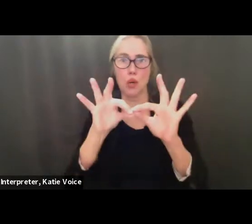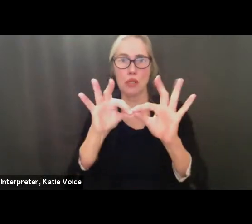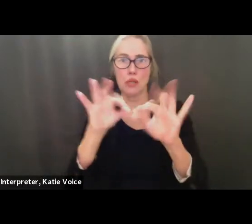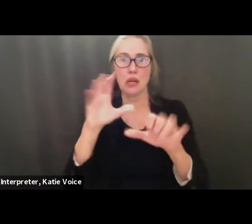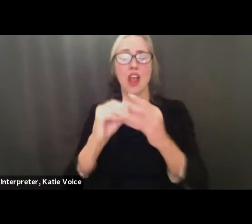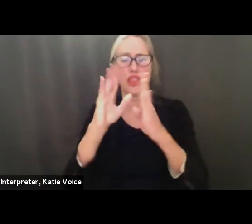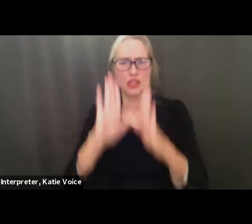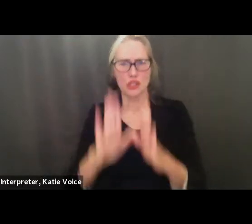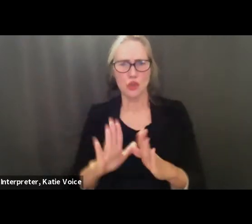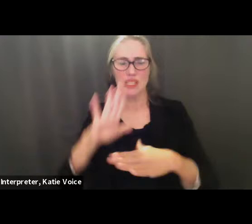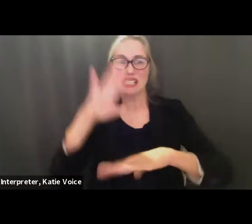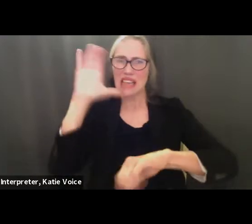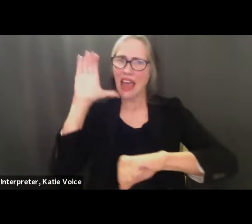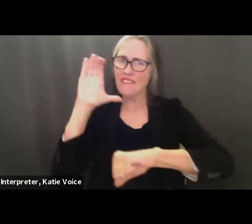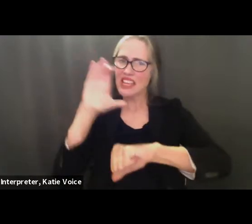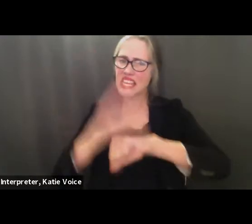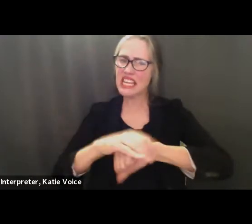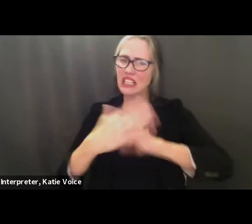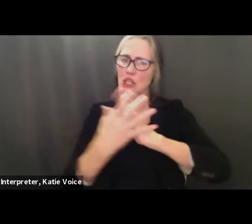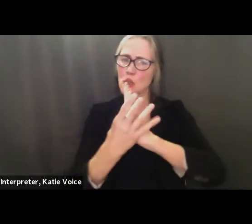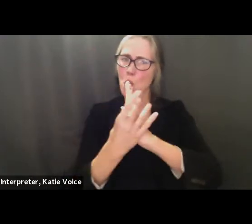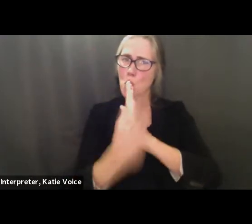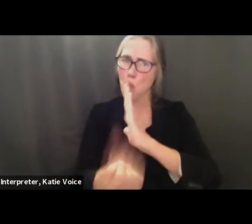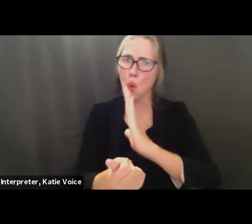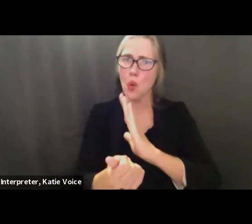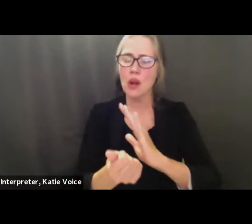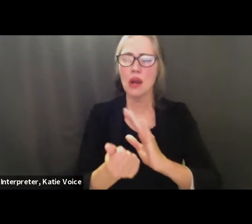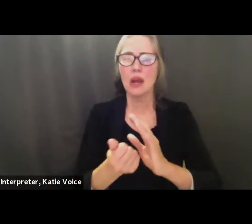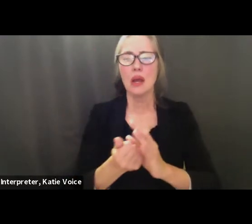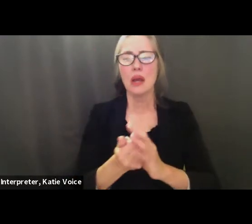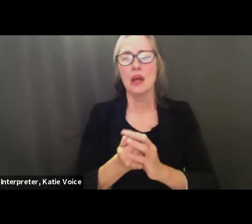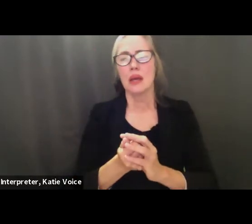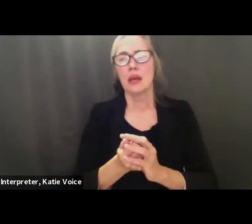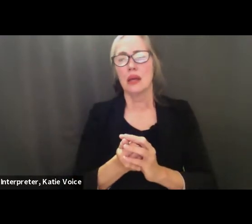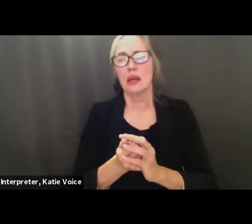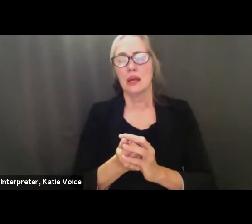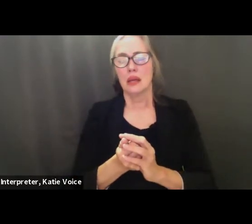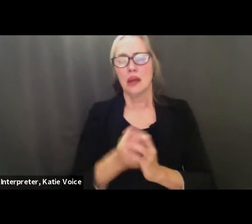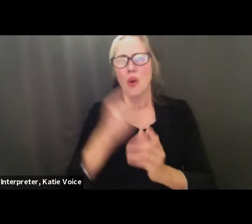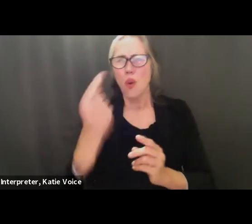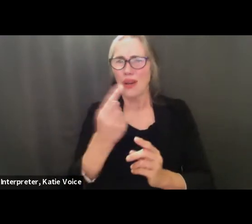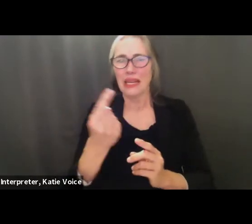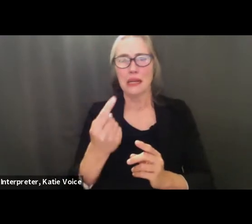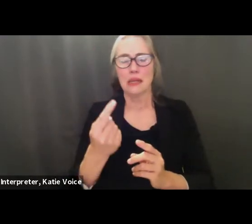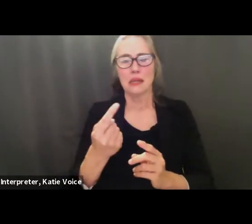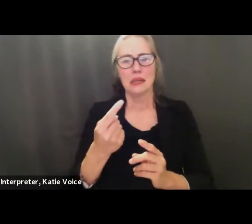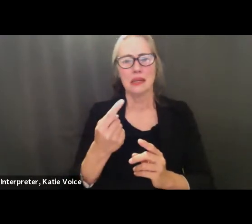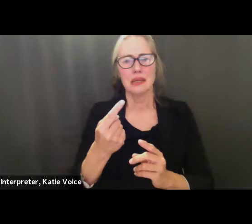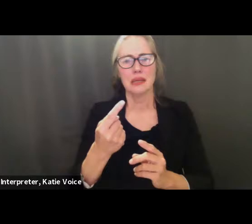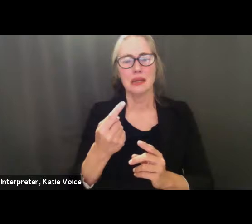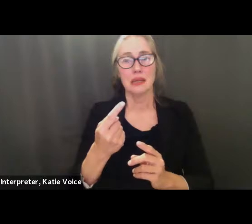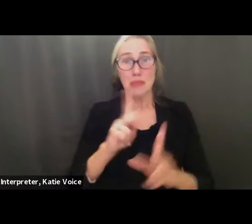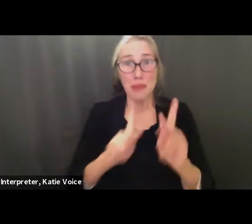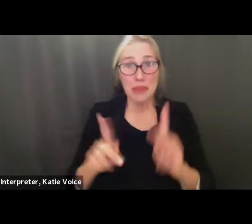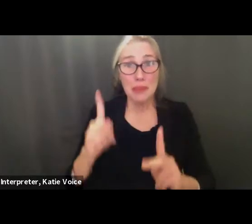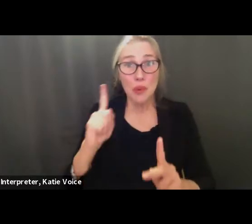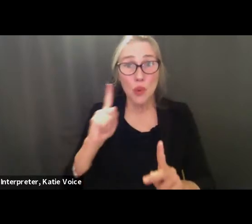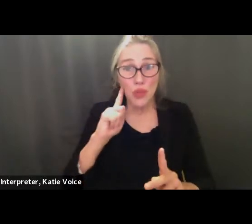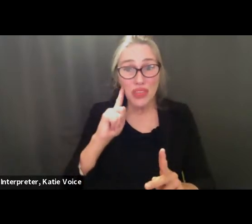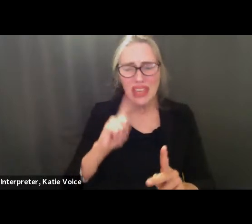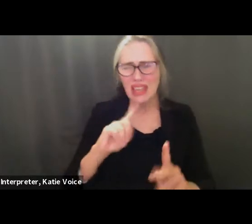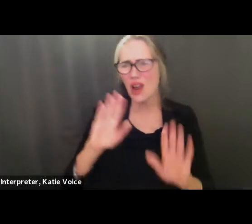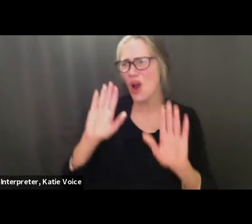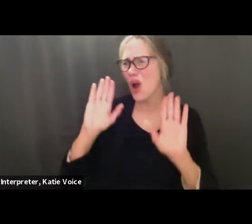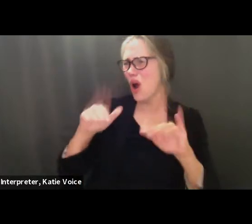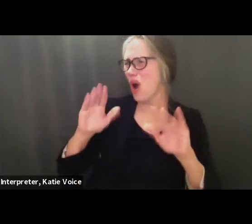personas les aconsejo que por favor dejen a los padres tomar decisiones por ellos mismos. Finalmente, los invito a